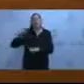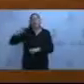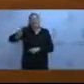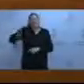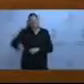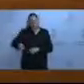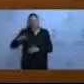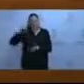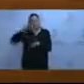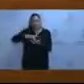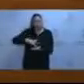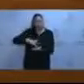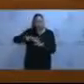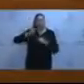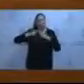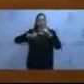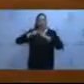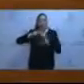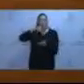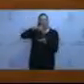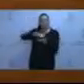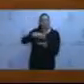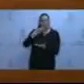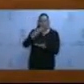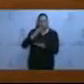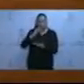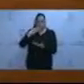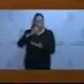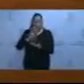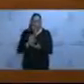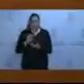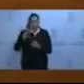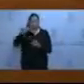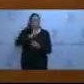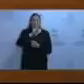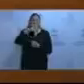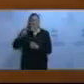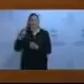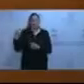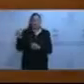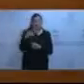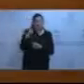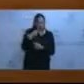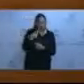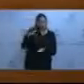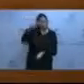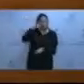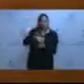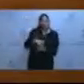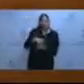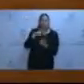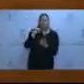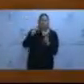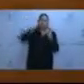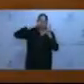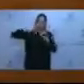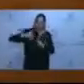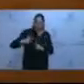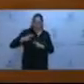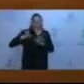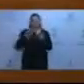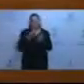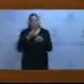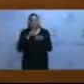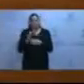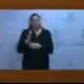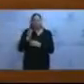pleito por la urbanización de Boves. No obstante este resultado negativo, también las cuentas reflejan datos positivos